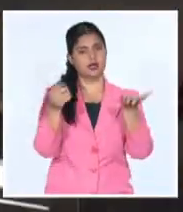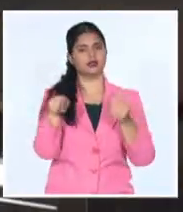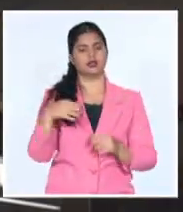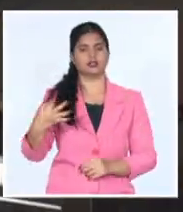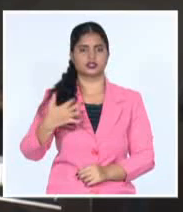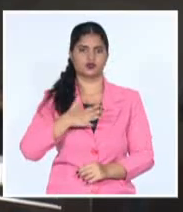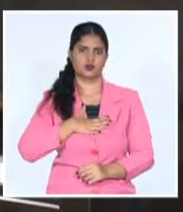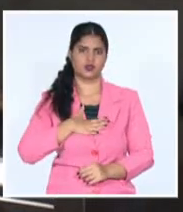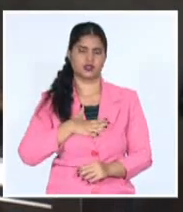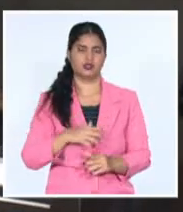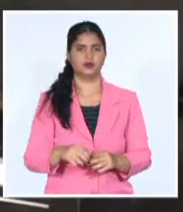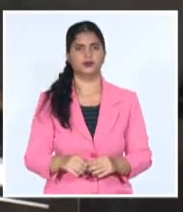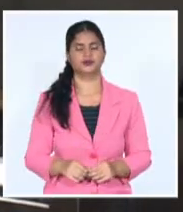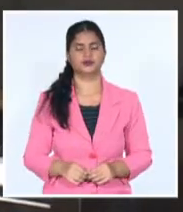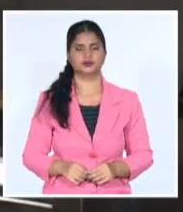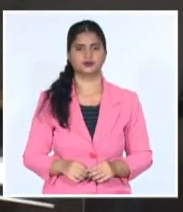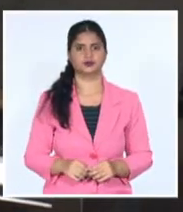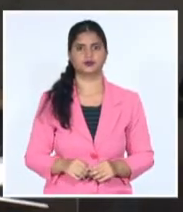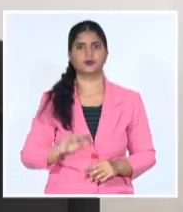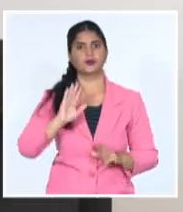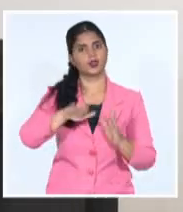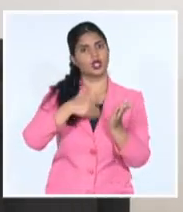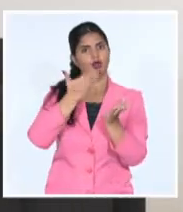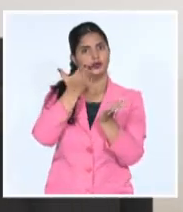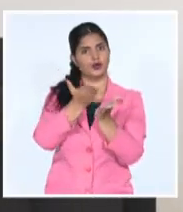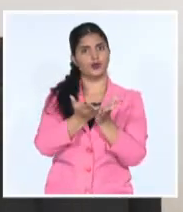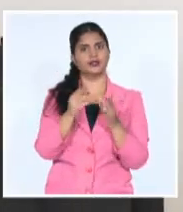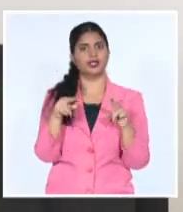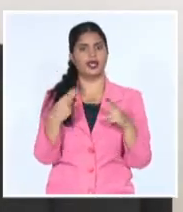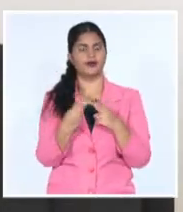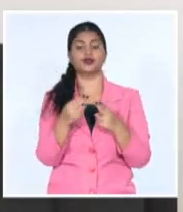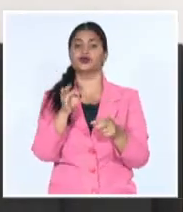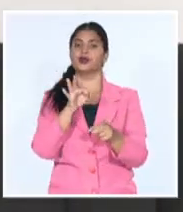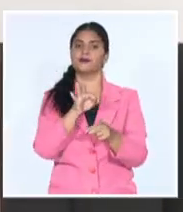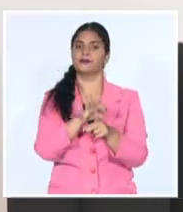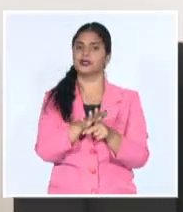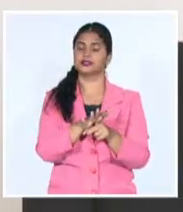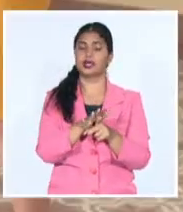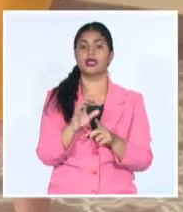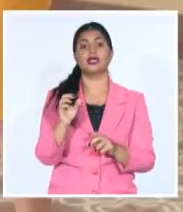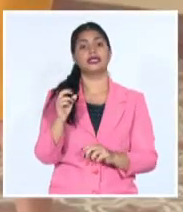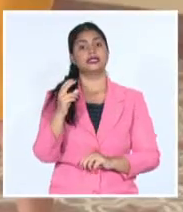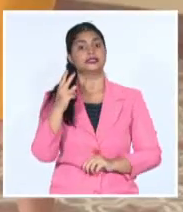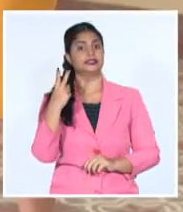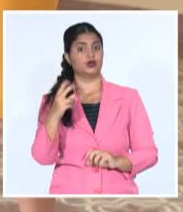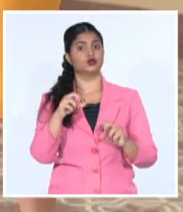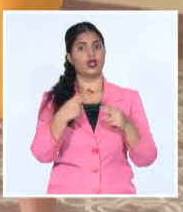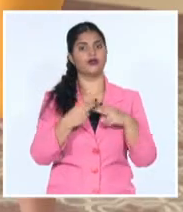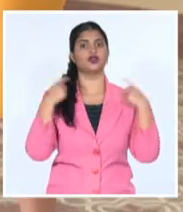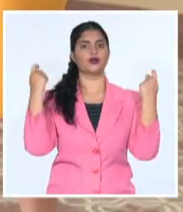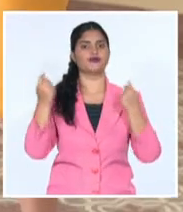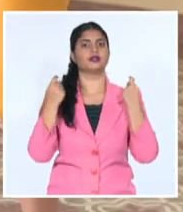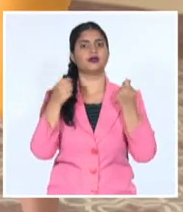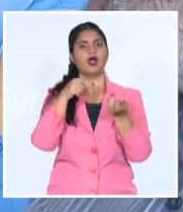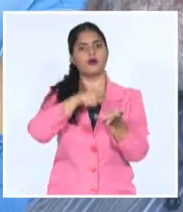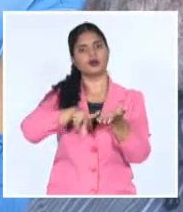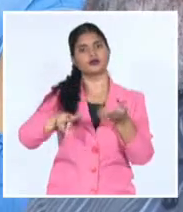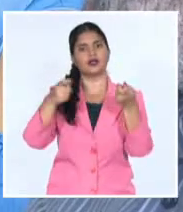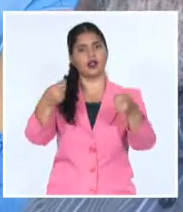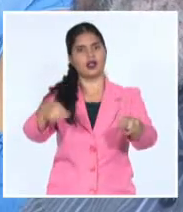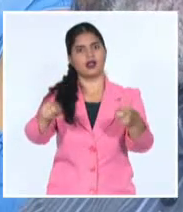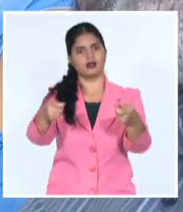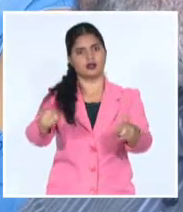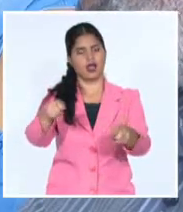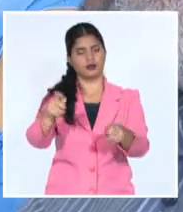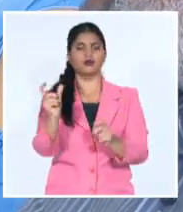poética. En el contexto de la propuesta conclusiva del evento, inició la 42ª edición del Festival Provincial de la Radio, cita en la